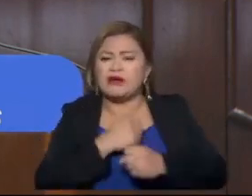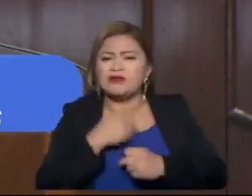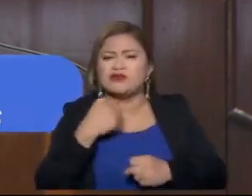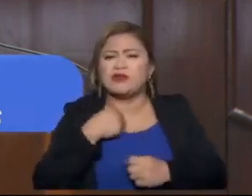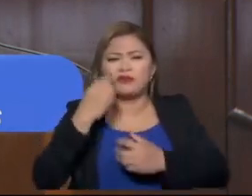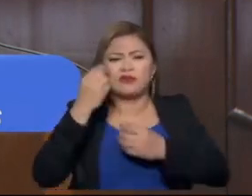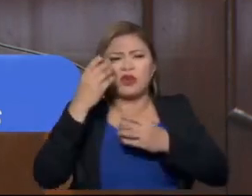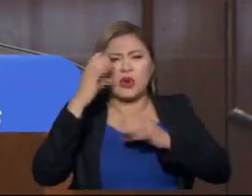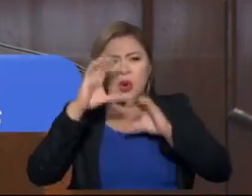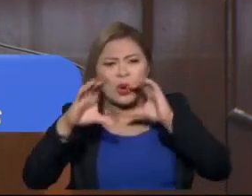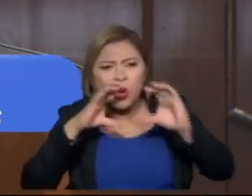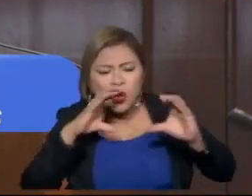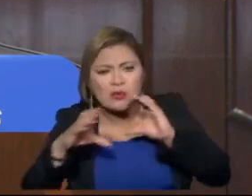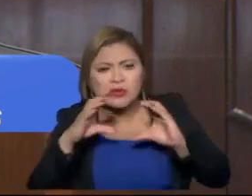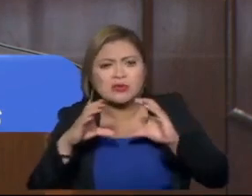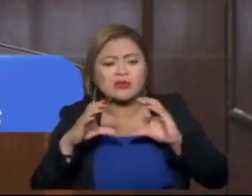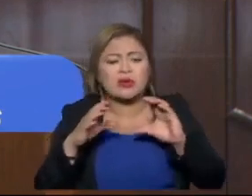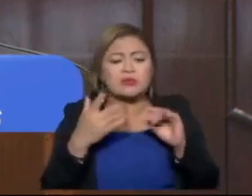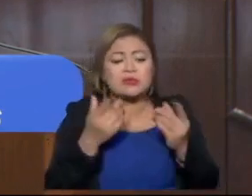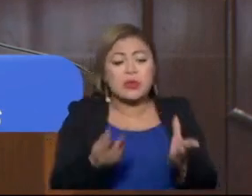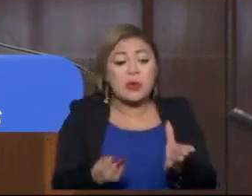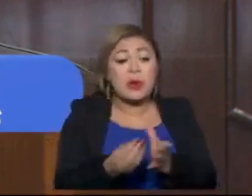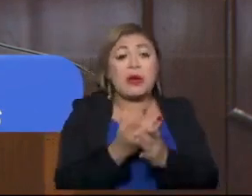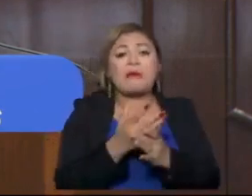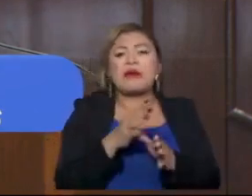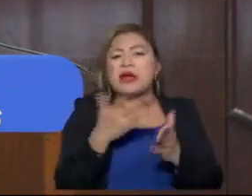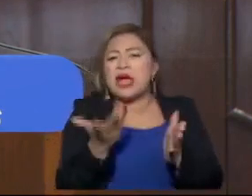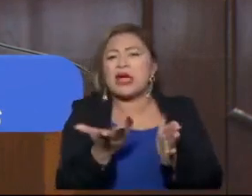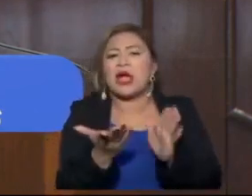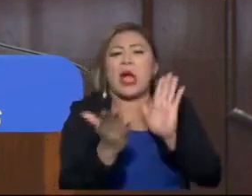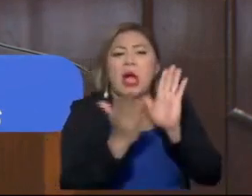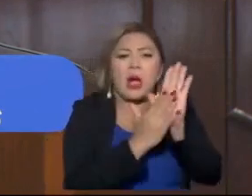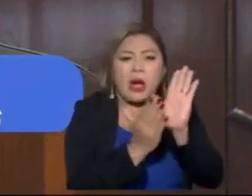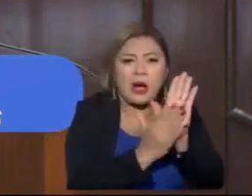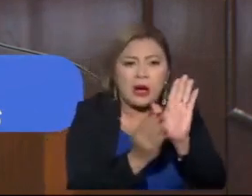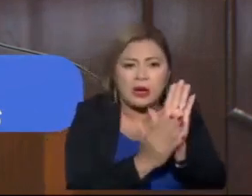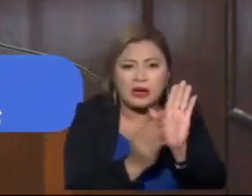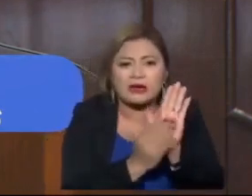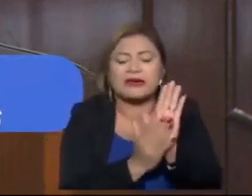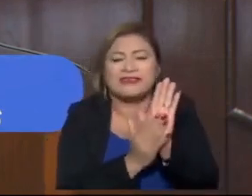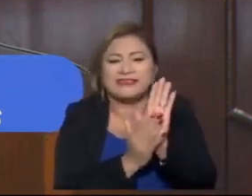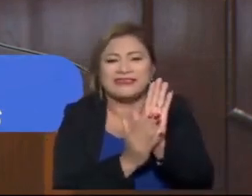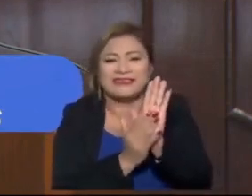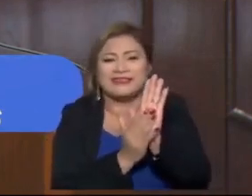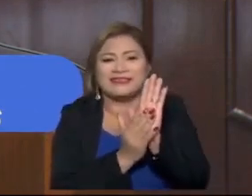en la negociación de un nuevo contrato con Minera Panamá. Por ejemplo,